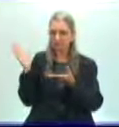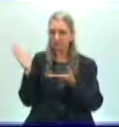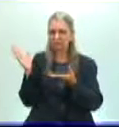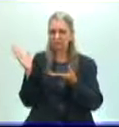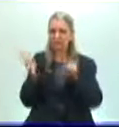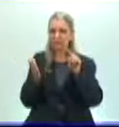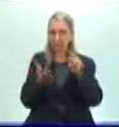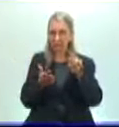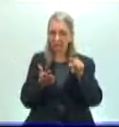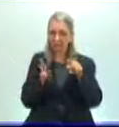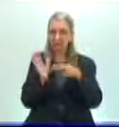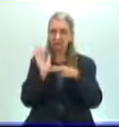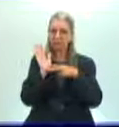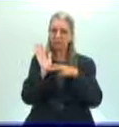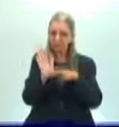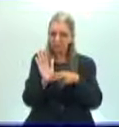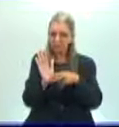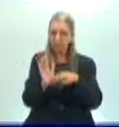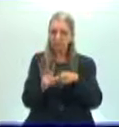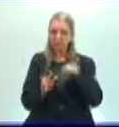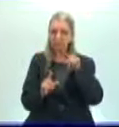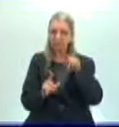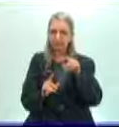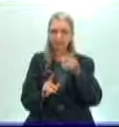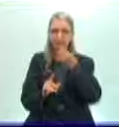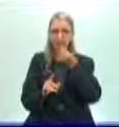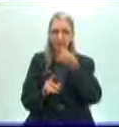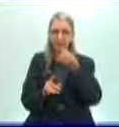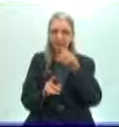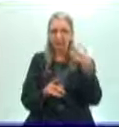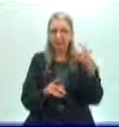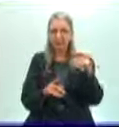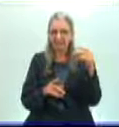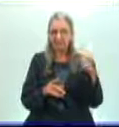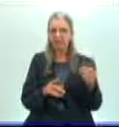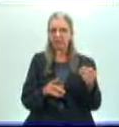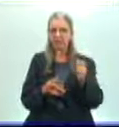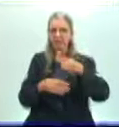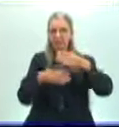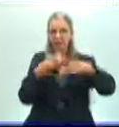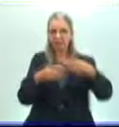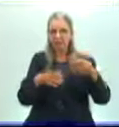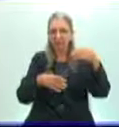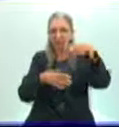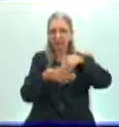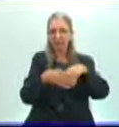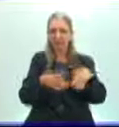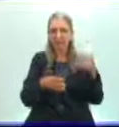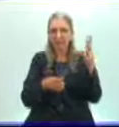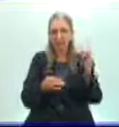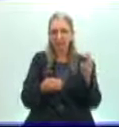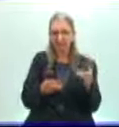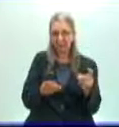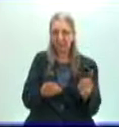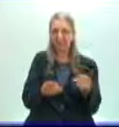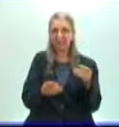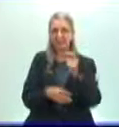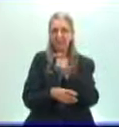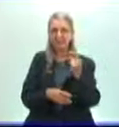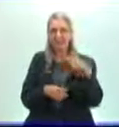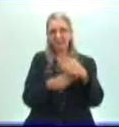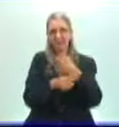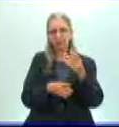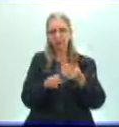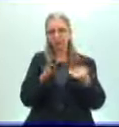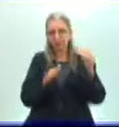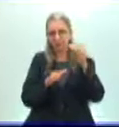Ahí se los estoy mostrando. Recuerden el libro Ejercicios y Problemas Integradores de Matemática para la Enseñanza Media Superior, en el